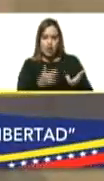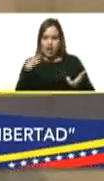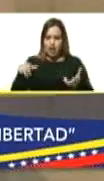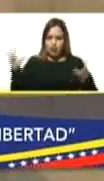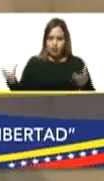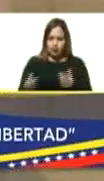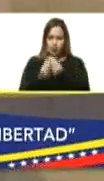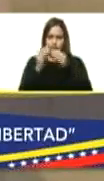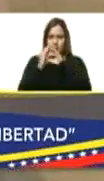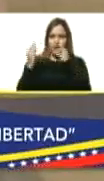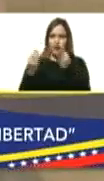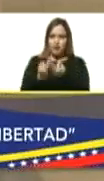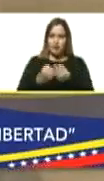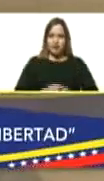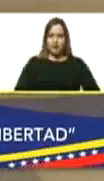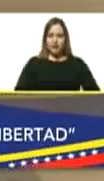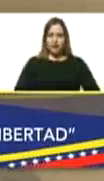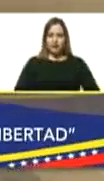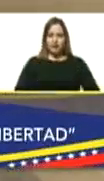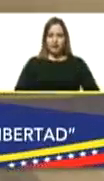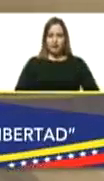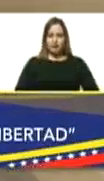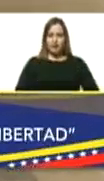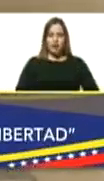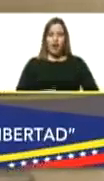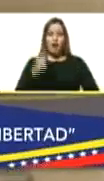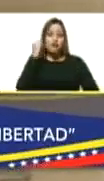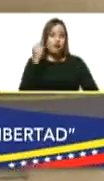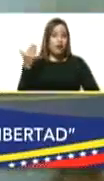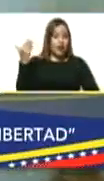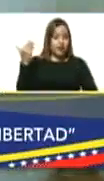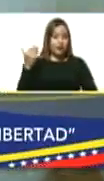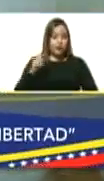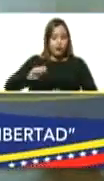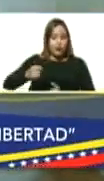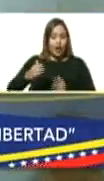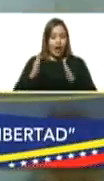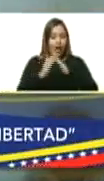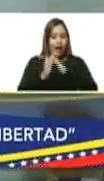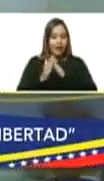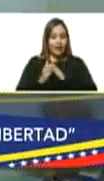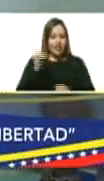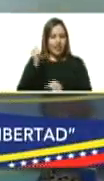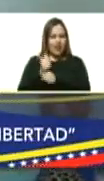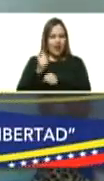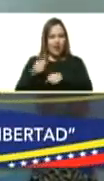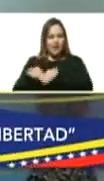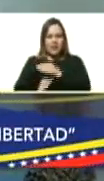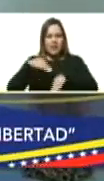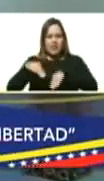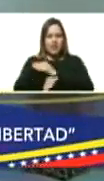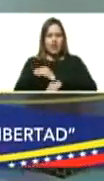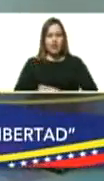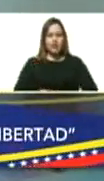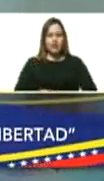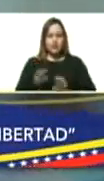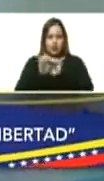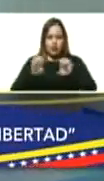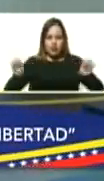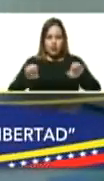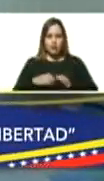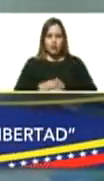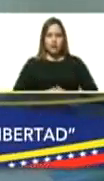en familia, con Joandris. Joandris es trabajadora, presidente, del Ministerio del Poder Popular para la